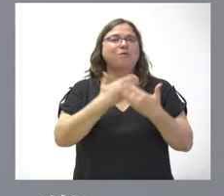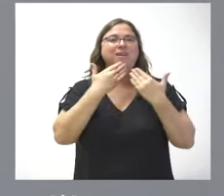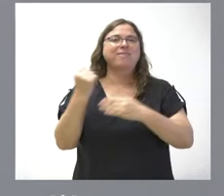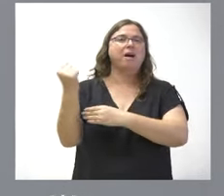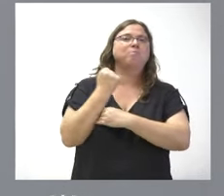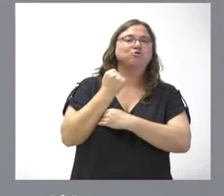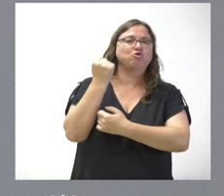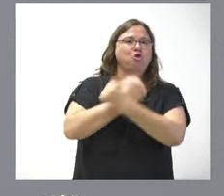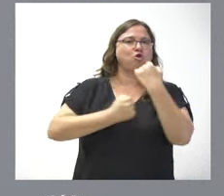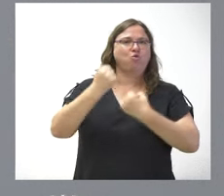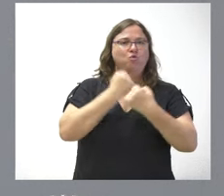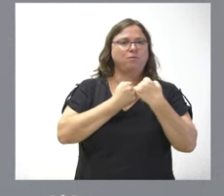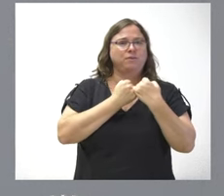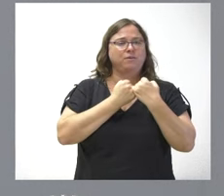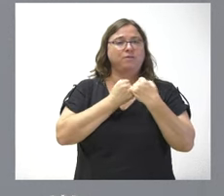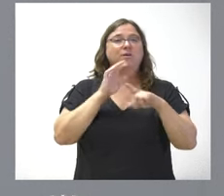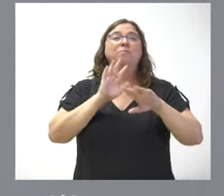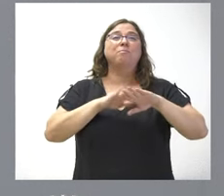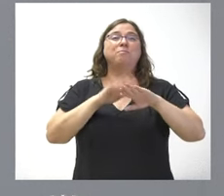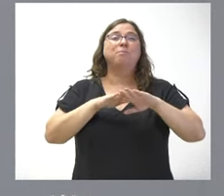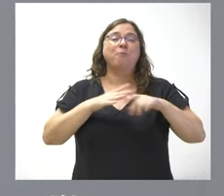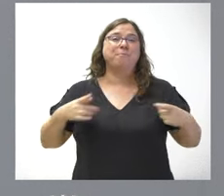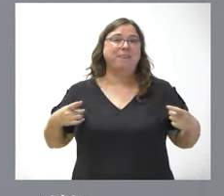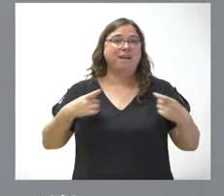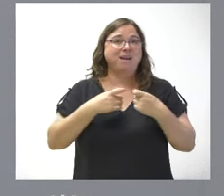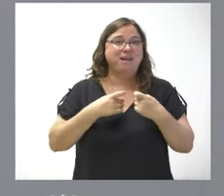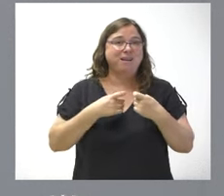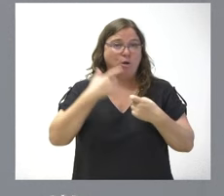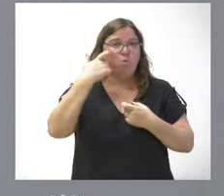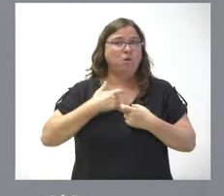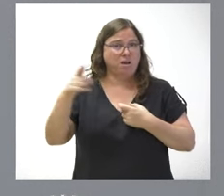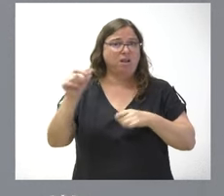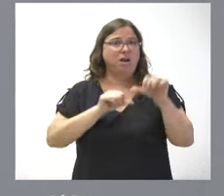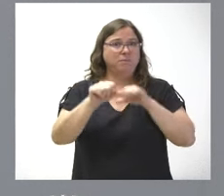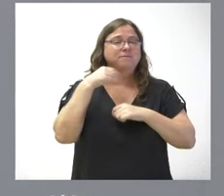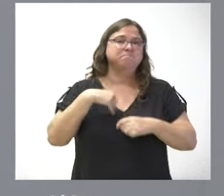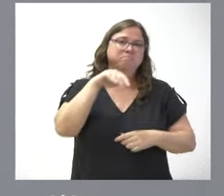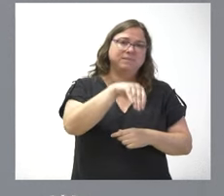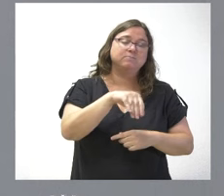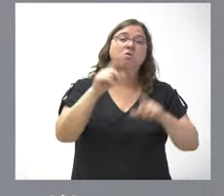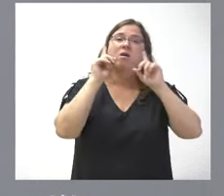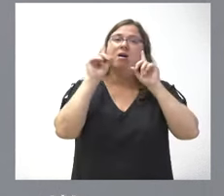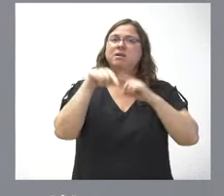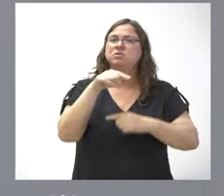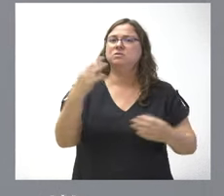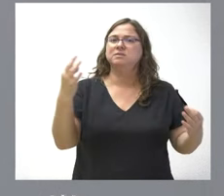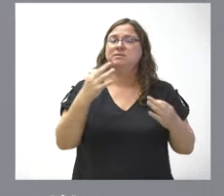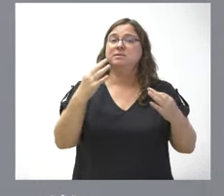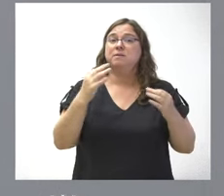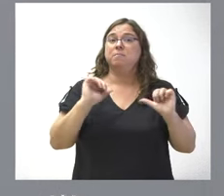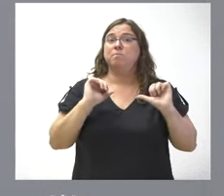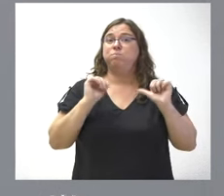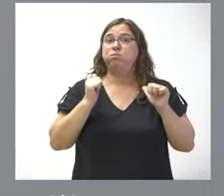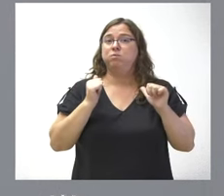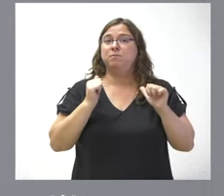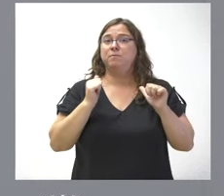económico en función de la guerra eh de Ucrania y en este caso eh inicialmente se